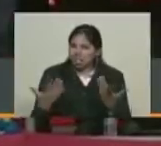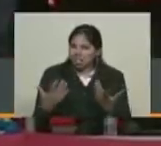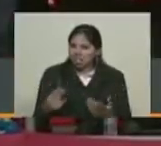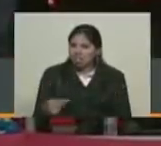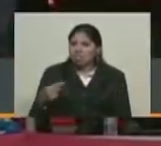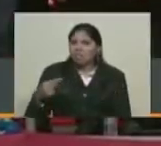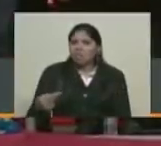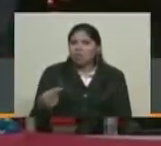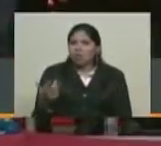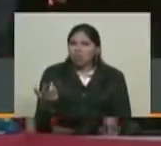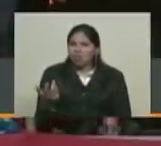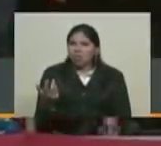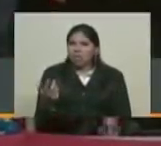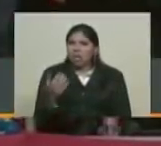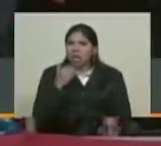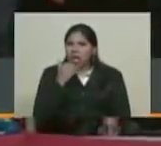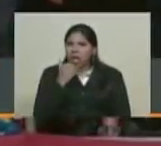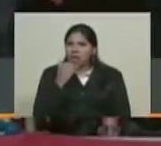Una invasión,